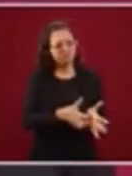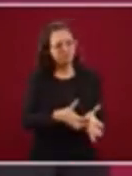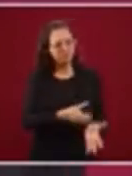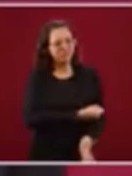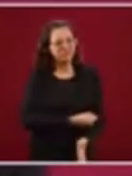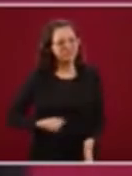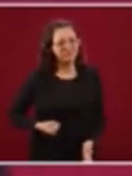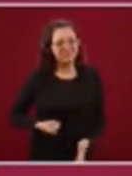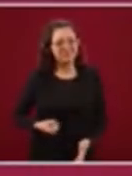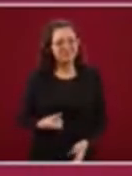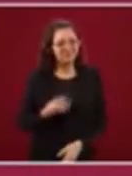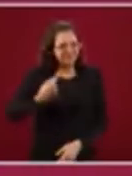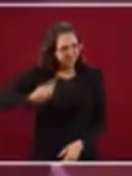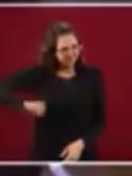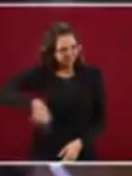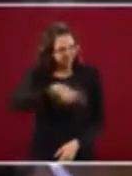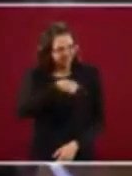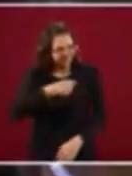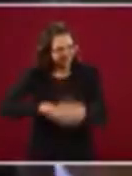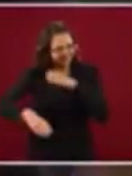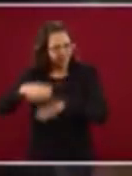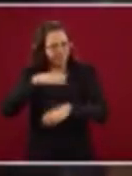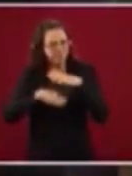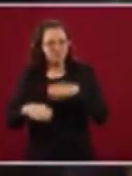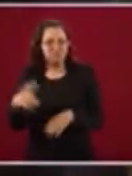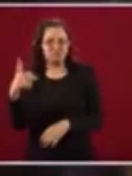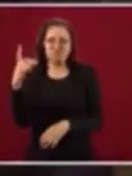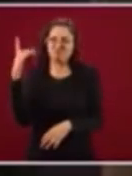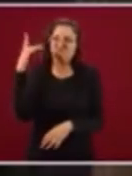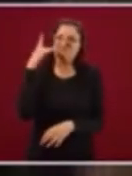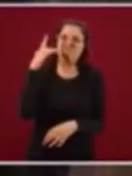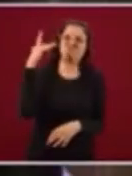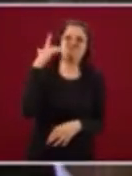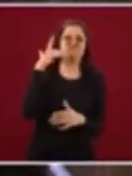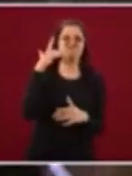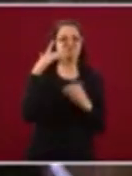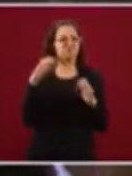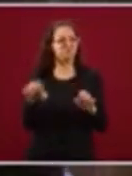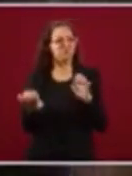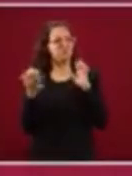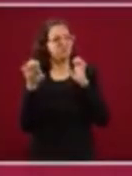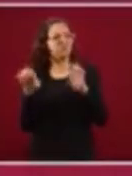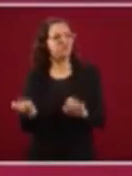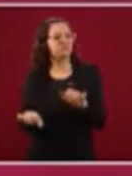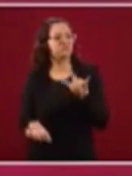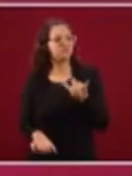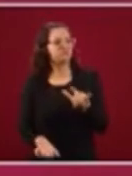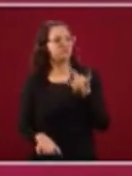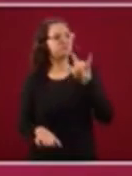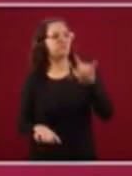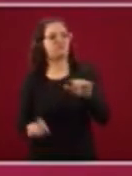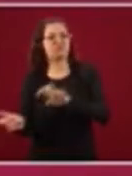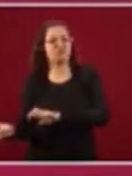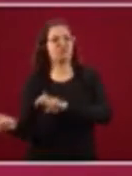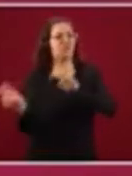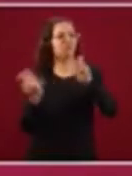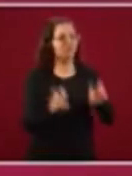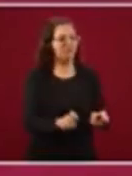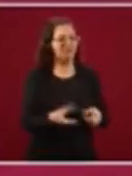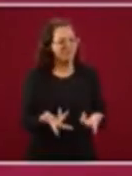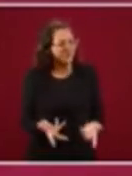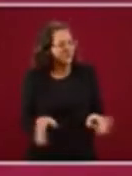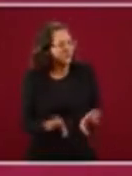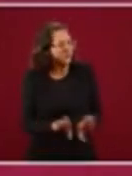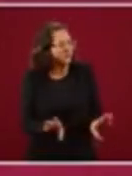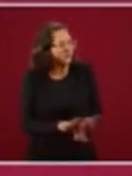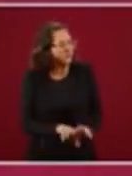¿cómo nosotros nos vamos a subir a un avión? Ellos